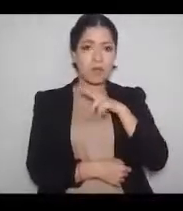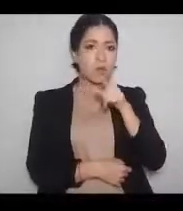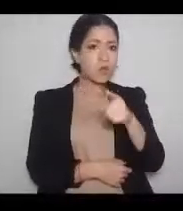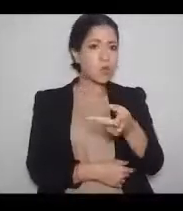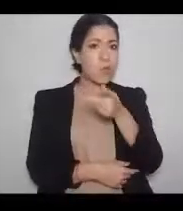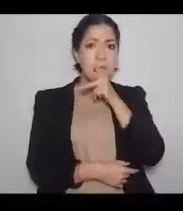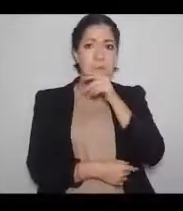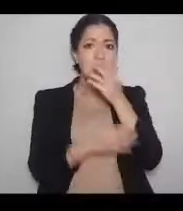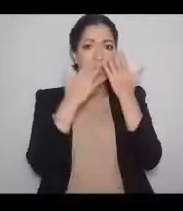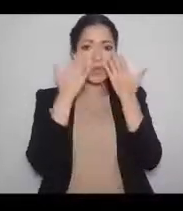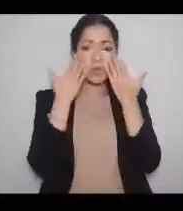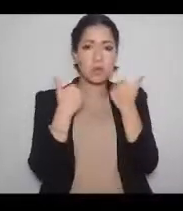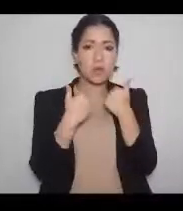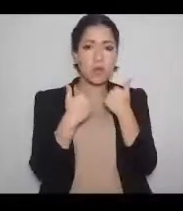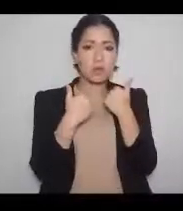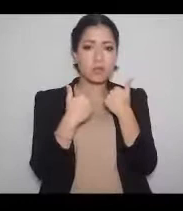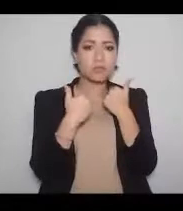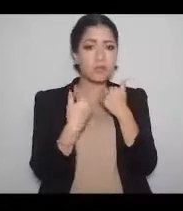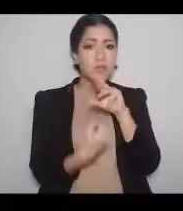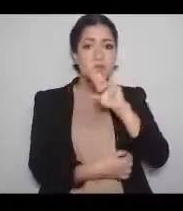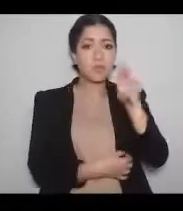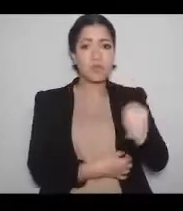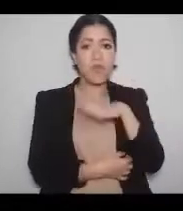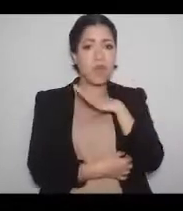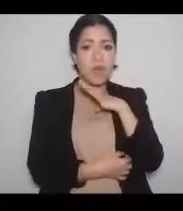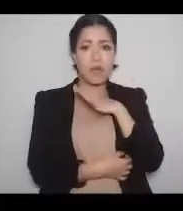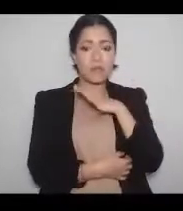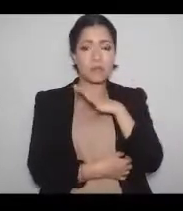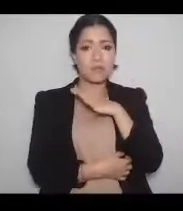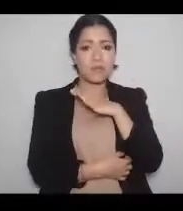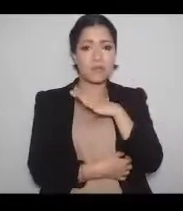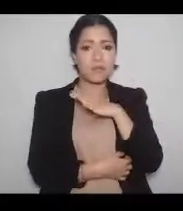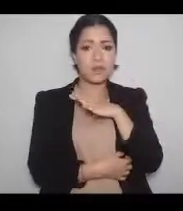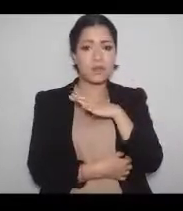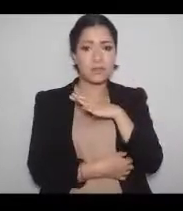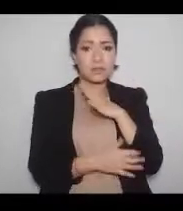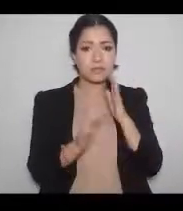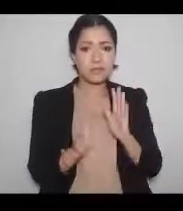obra. ¿Qué? Nuestra obra consta de una función.